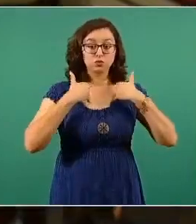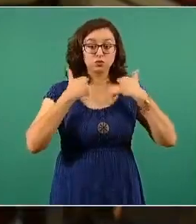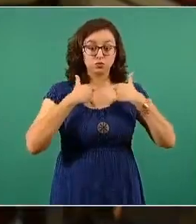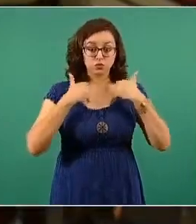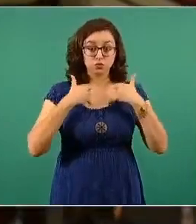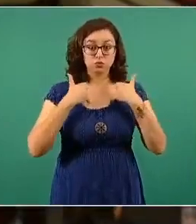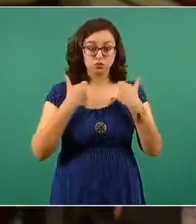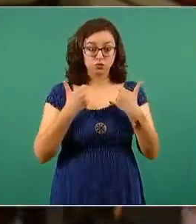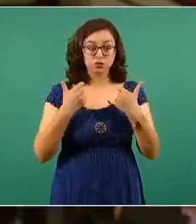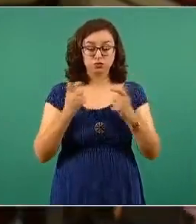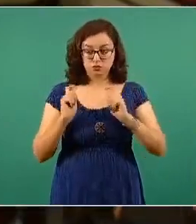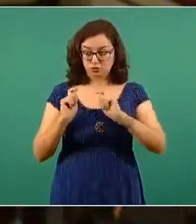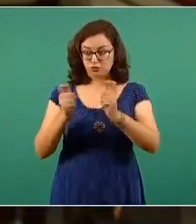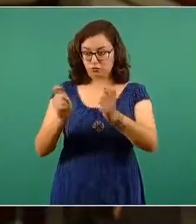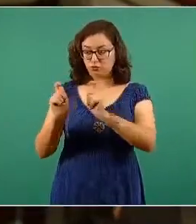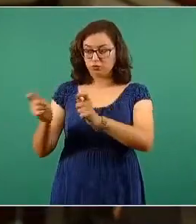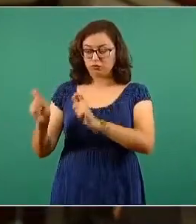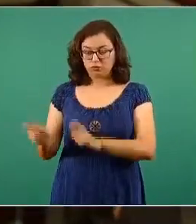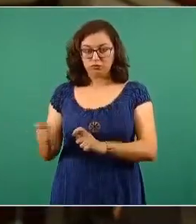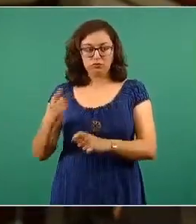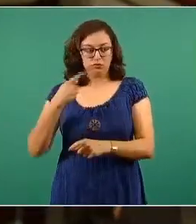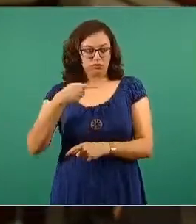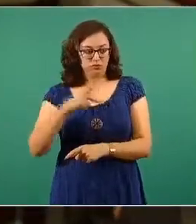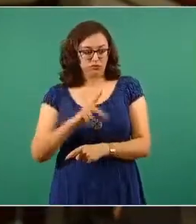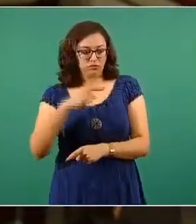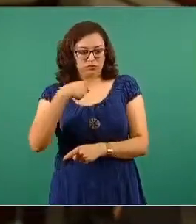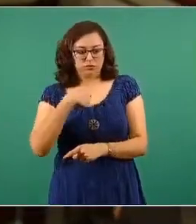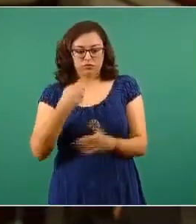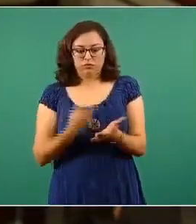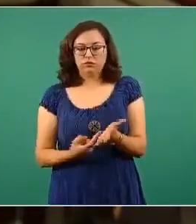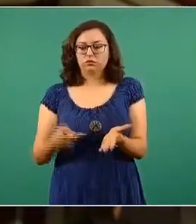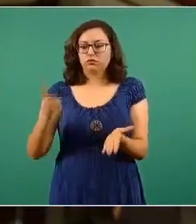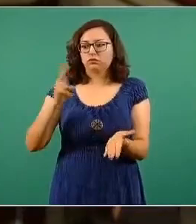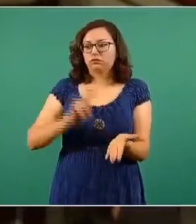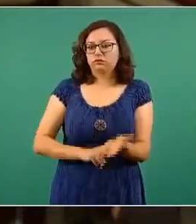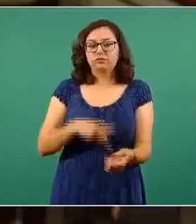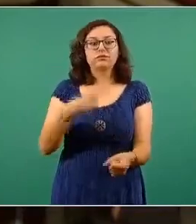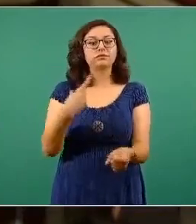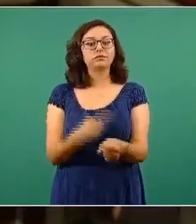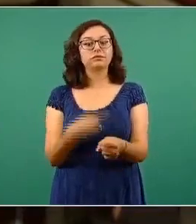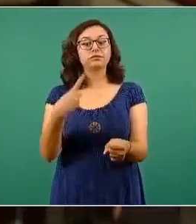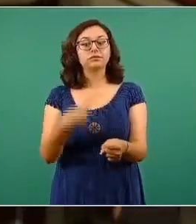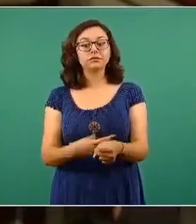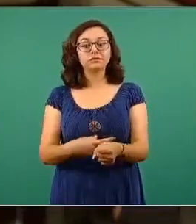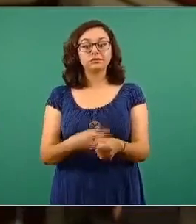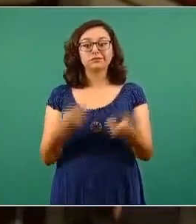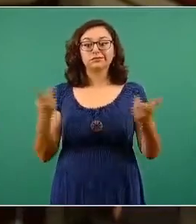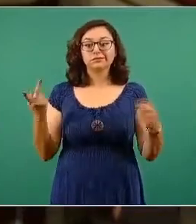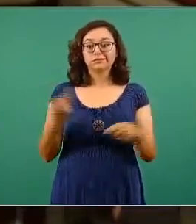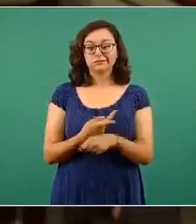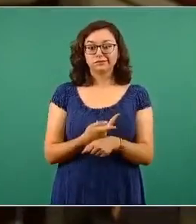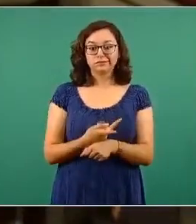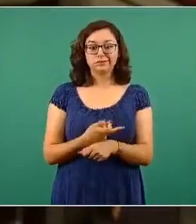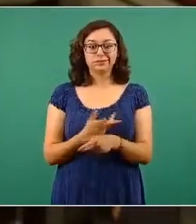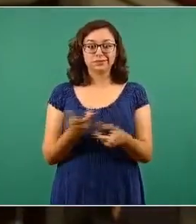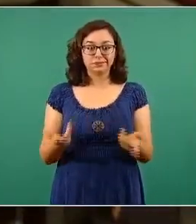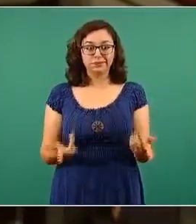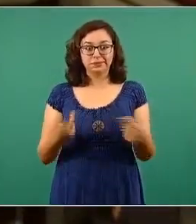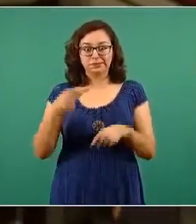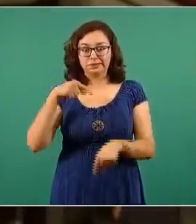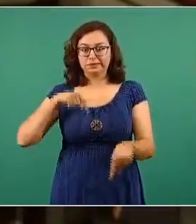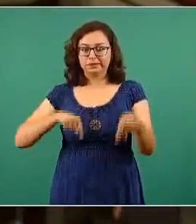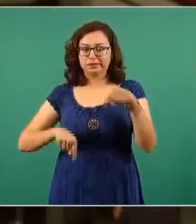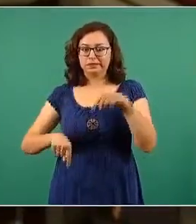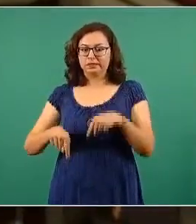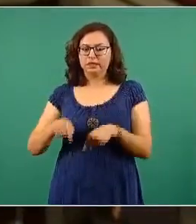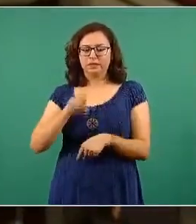dicen, bueno, vamos a estar aquí y no nos vamos a echar para atrás a la hora de participar, pero pues sí, a pesar de ser jóvenes, pues